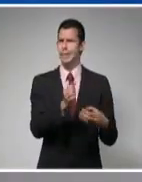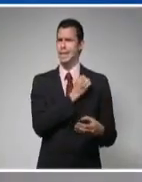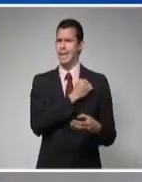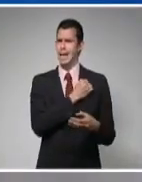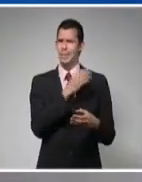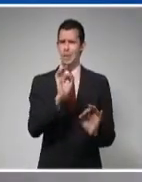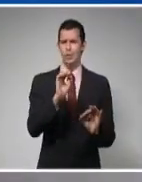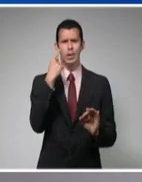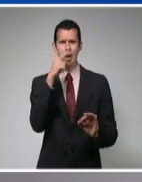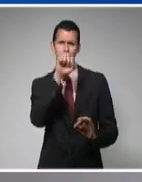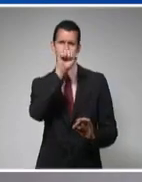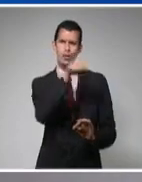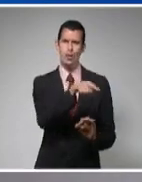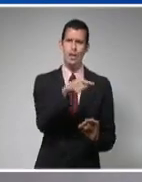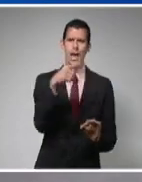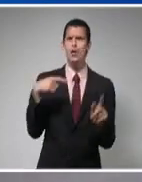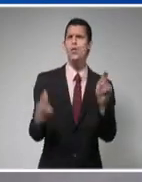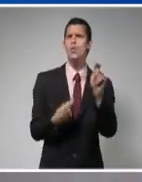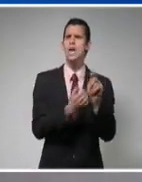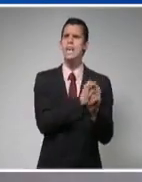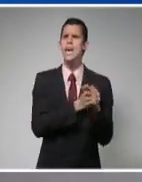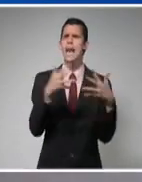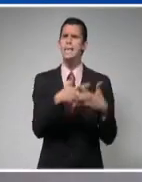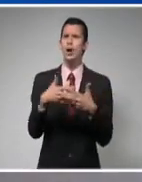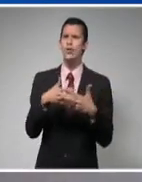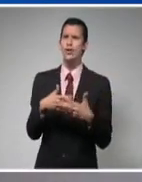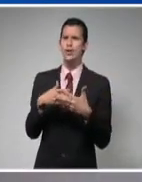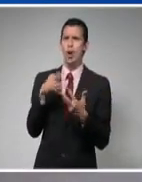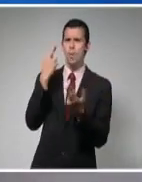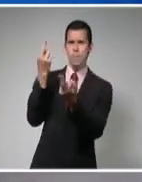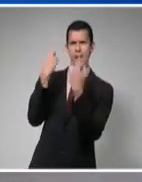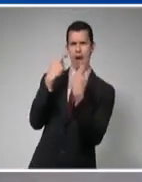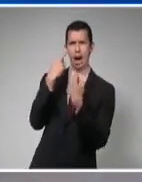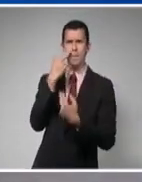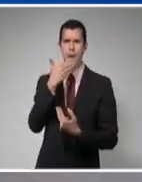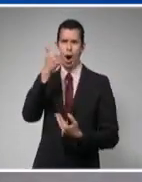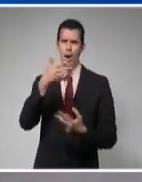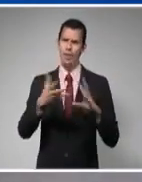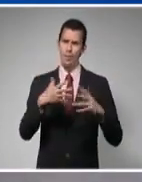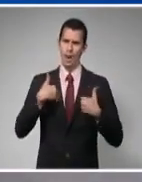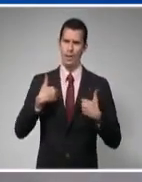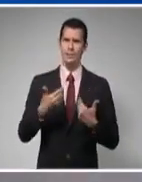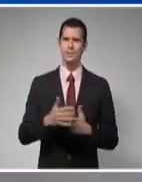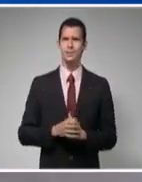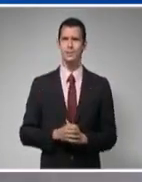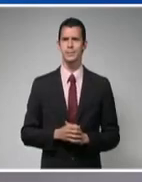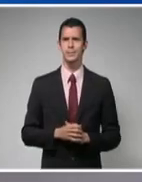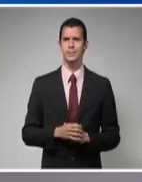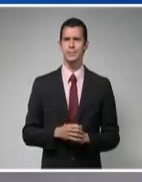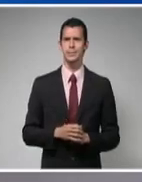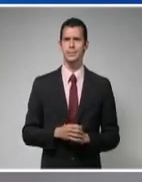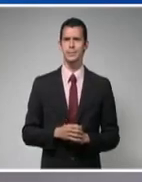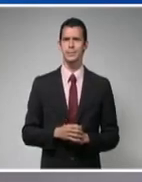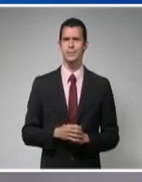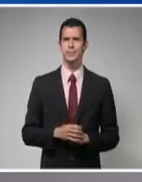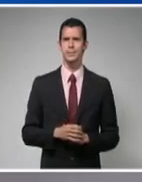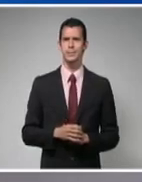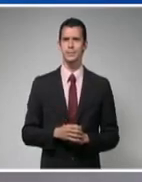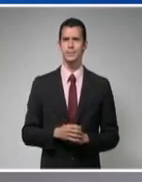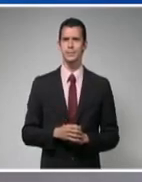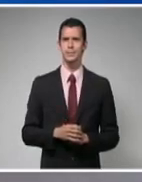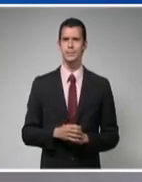San Isidro, los del 27N no tienen capacidad organizativa, no tienen poder de convocatoria, están aislados. Algo,